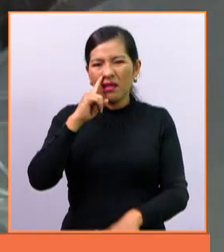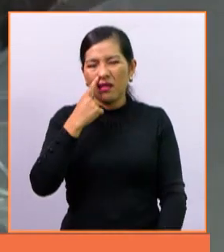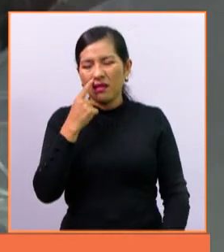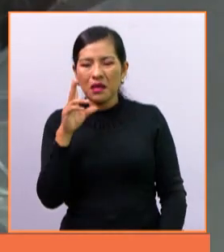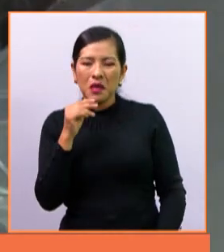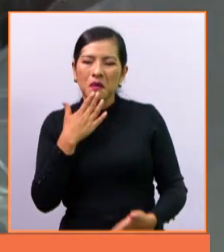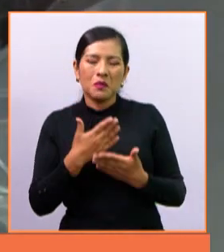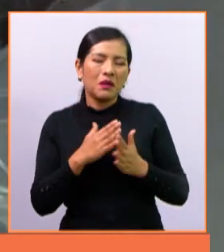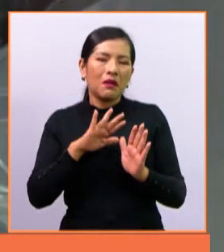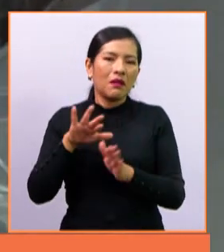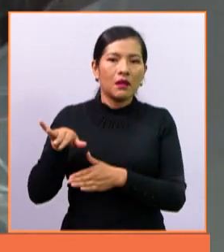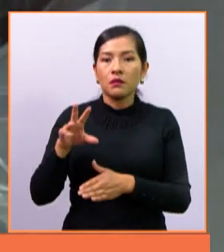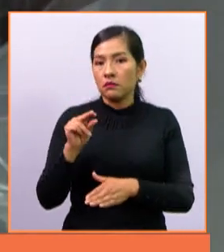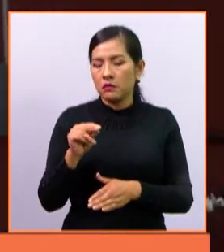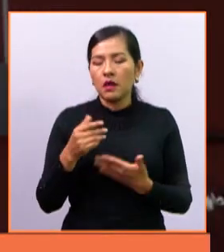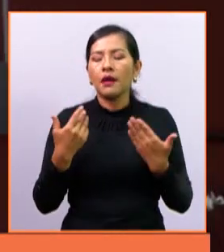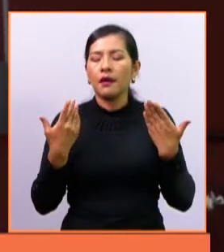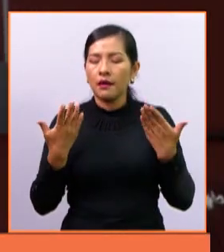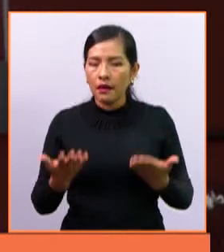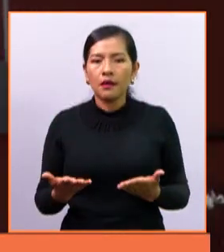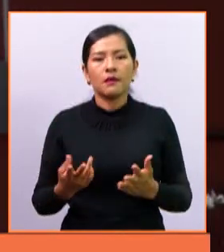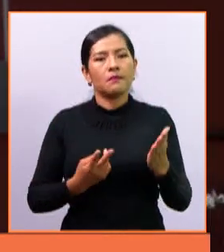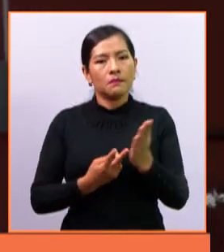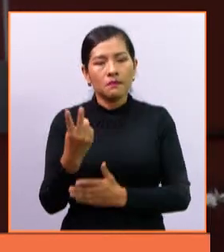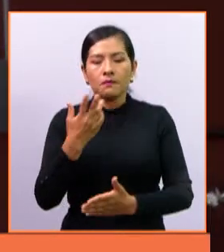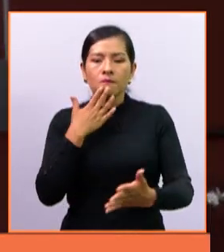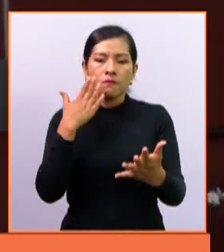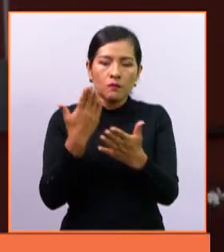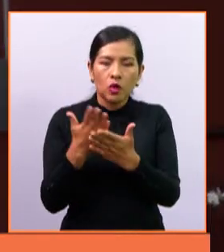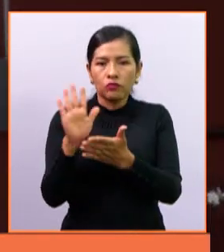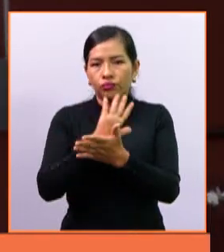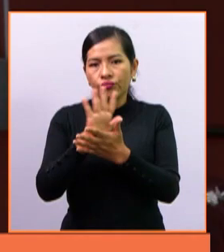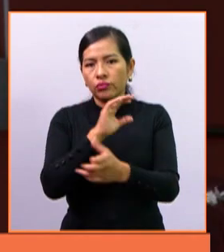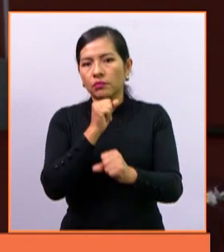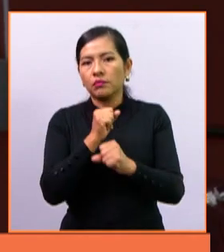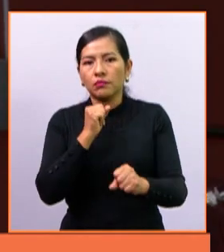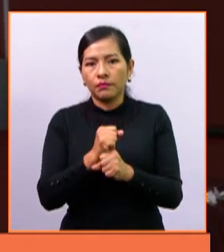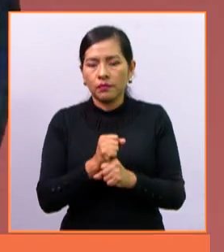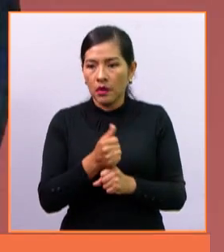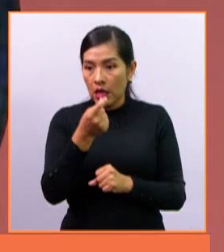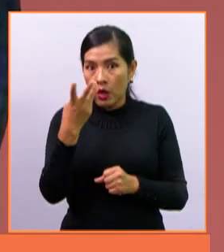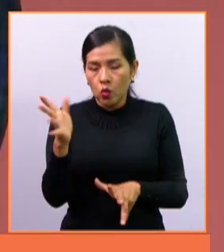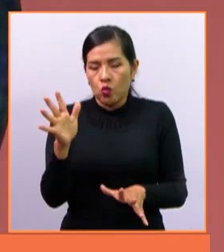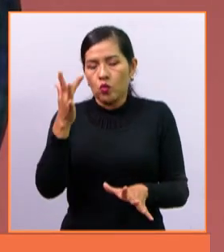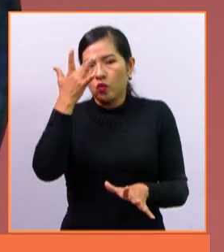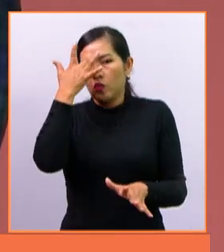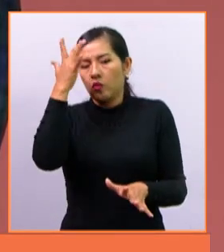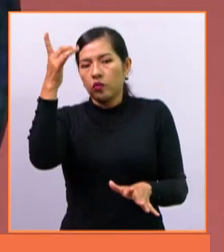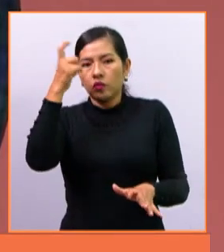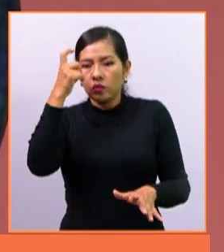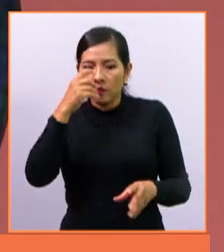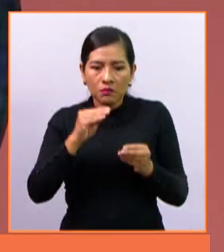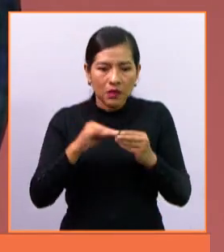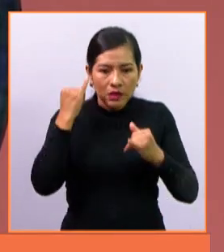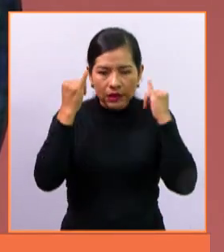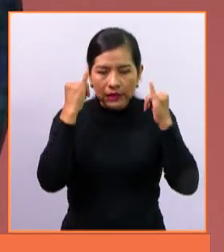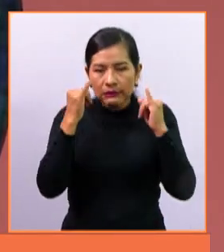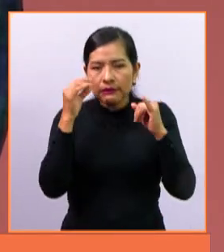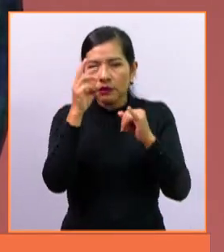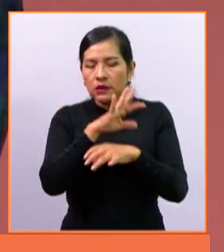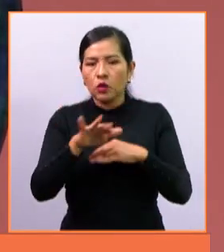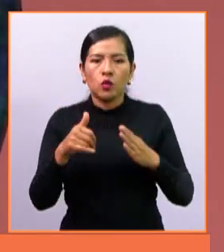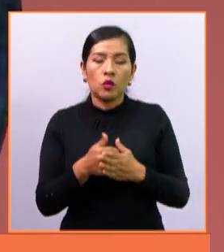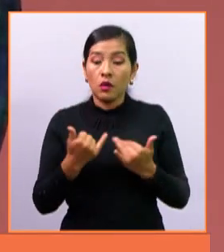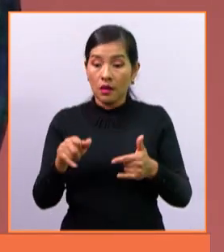buenas, cuando en realidad sí lo son, ¿no? Y hay genialidades que están en festivales y qué sé yo. Y esta película está muy